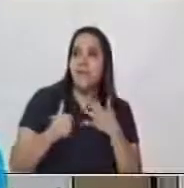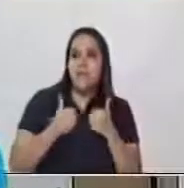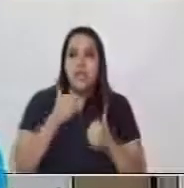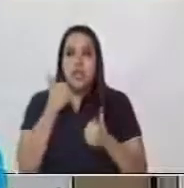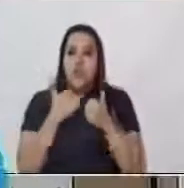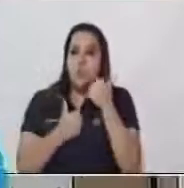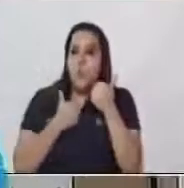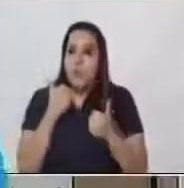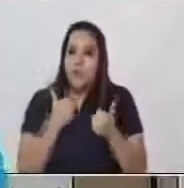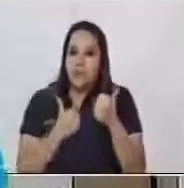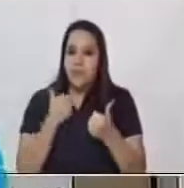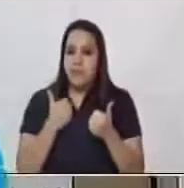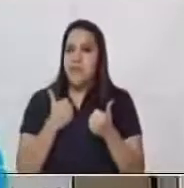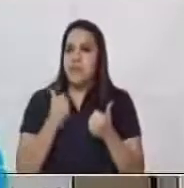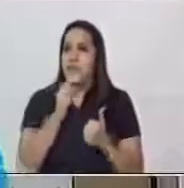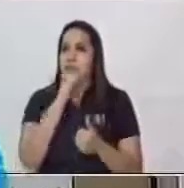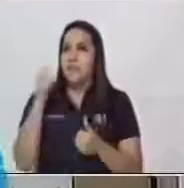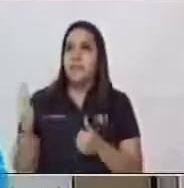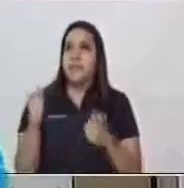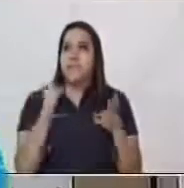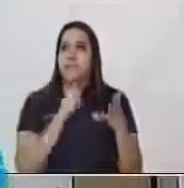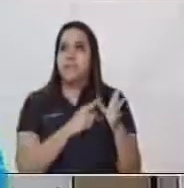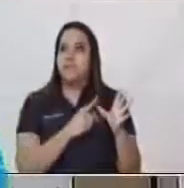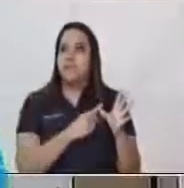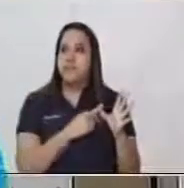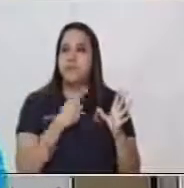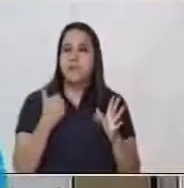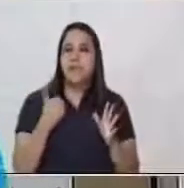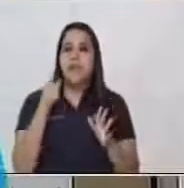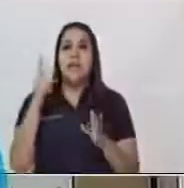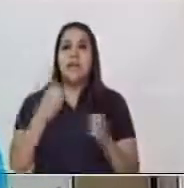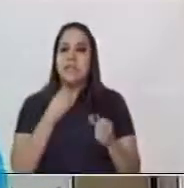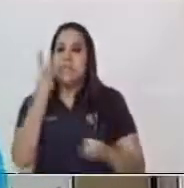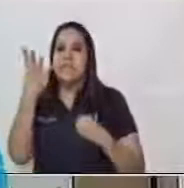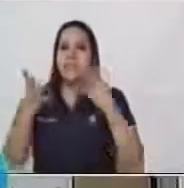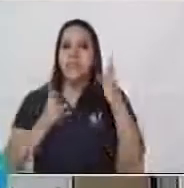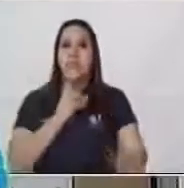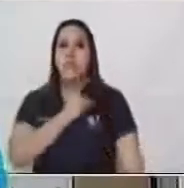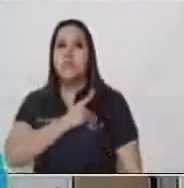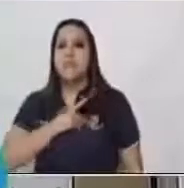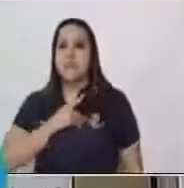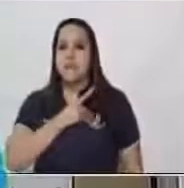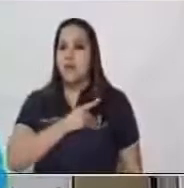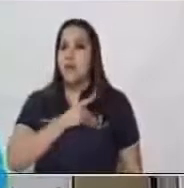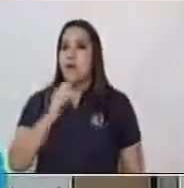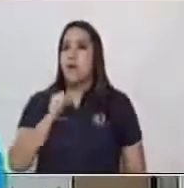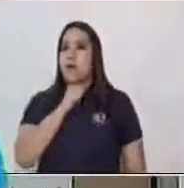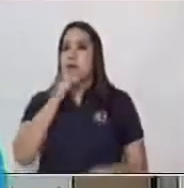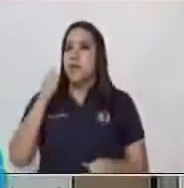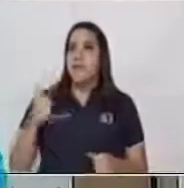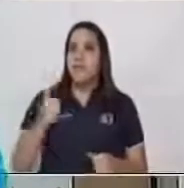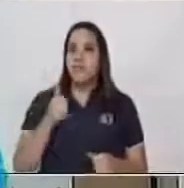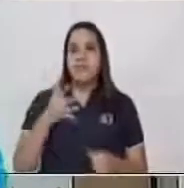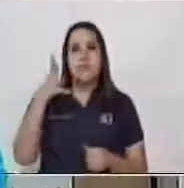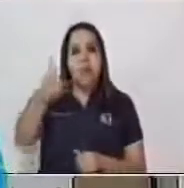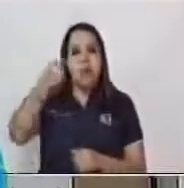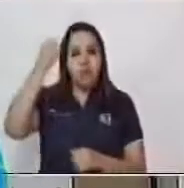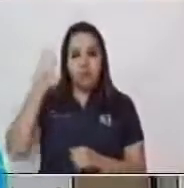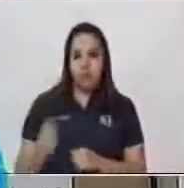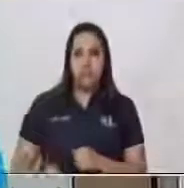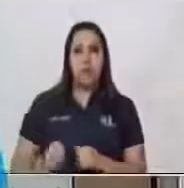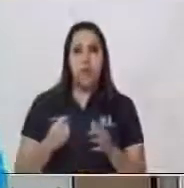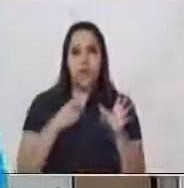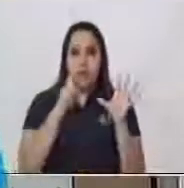duda e incertidumbre, las desiderativas que expresan un deseo y las imperativas que dan